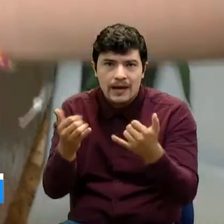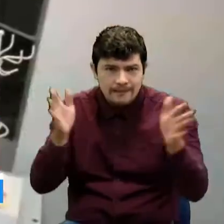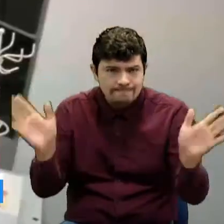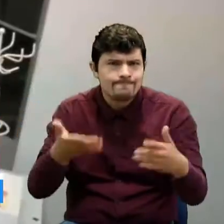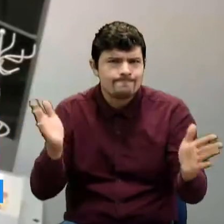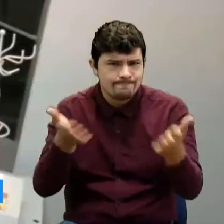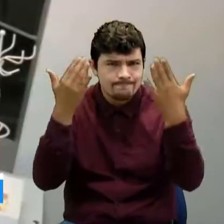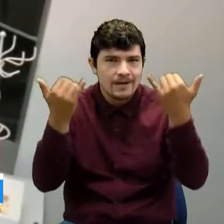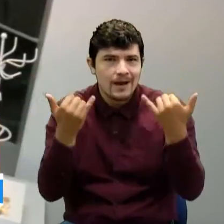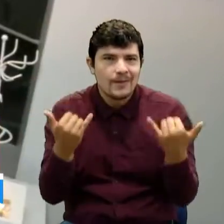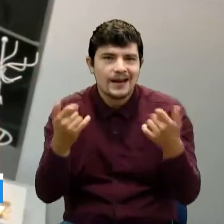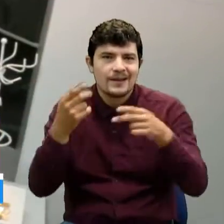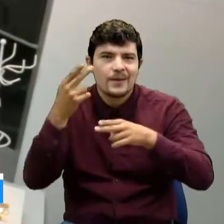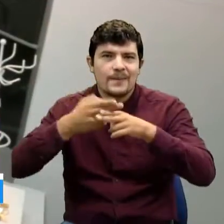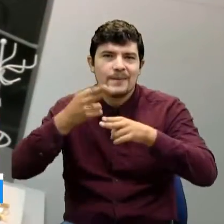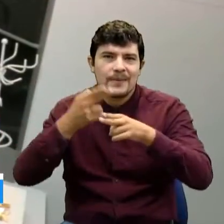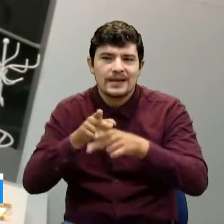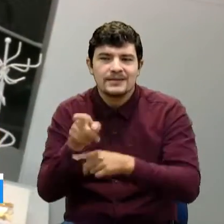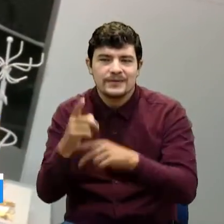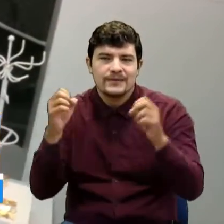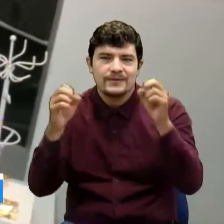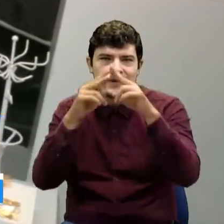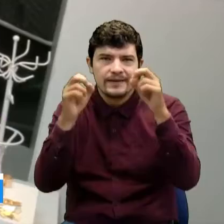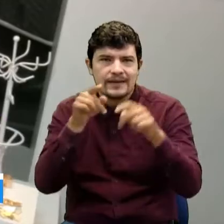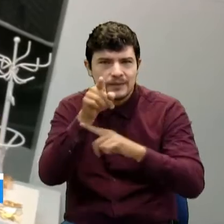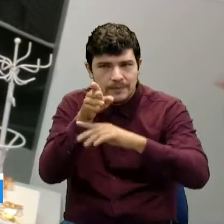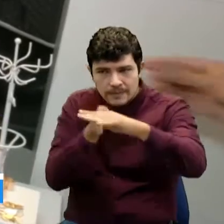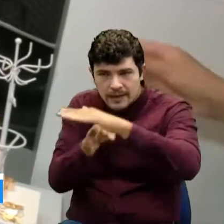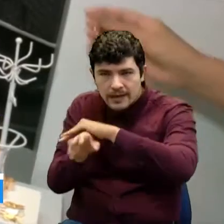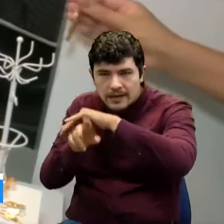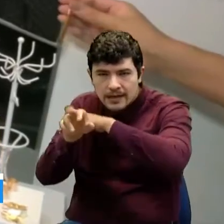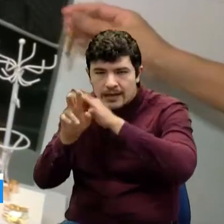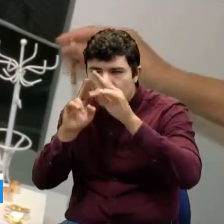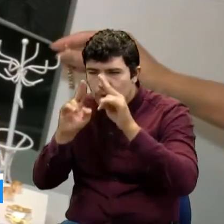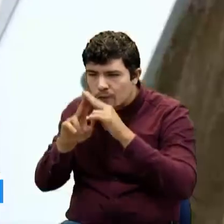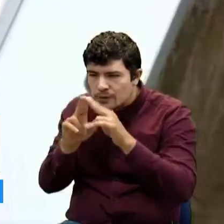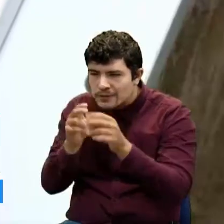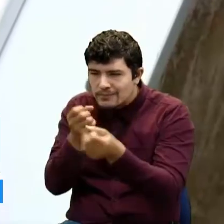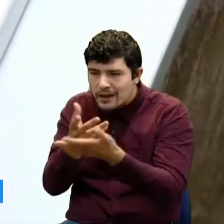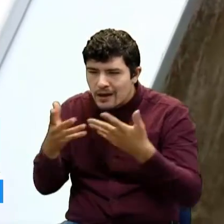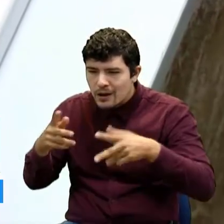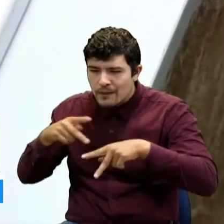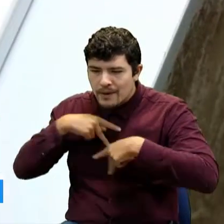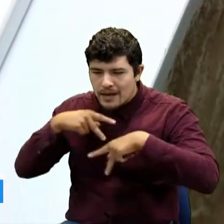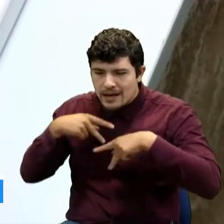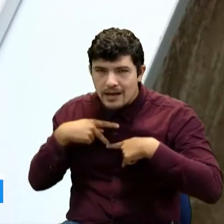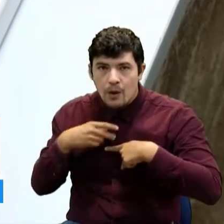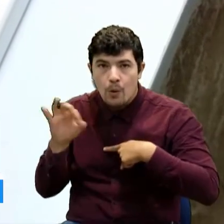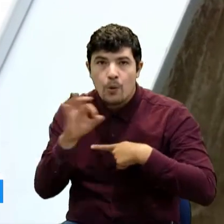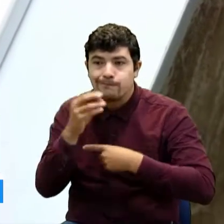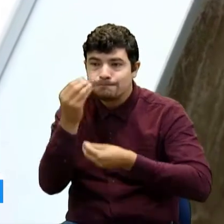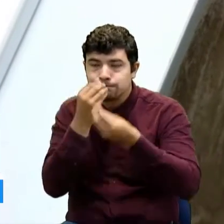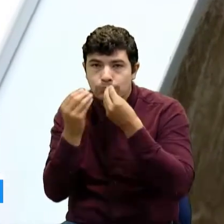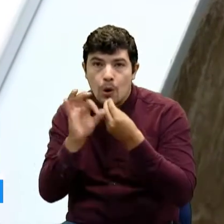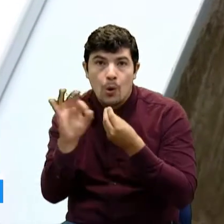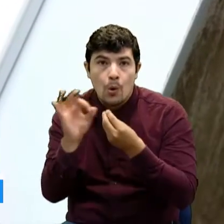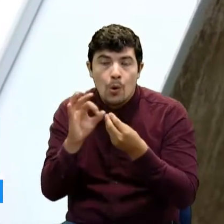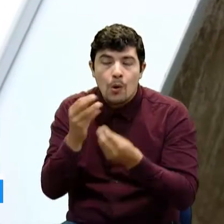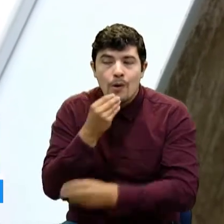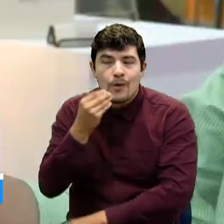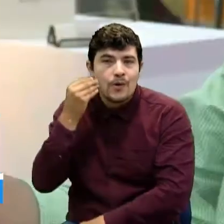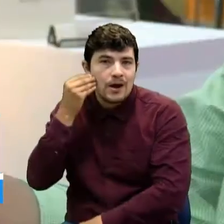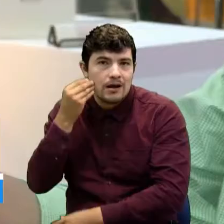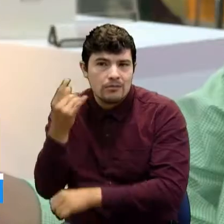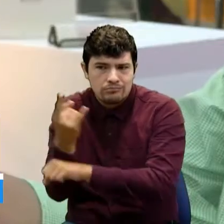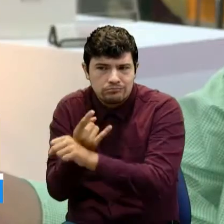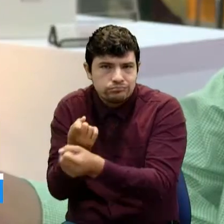Parque Caracolí, donde los visitantes van a encontrar diversidad de productos de uso personal, comestibles y para el hogar. Entre